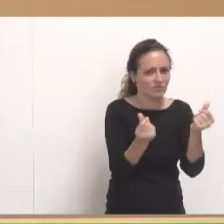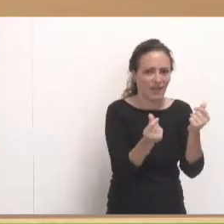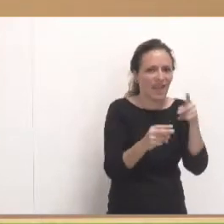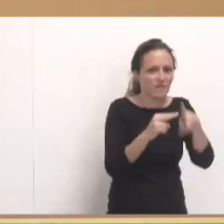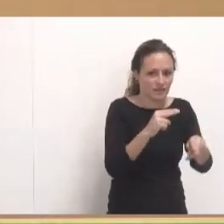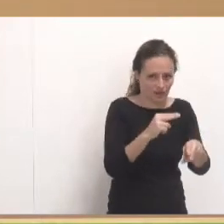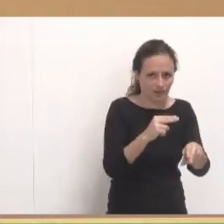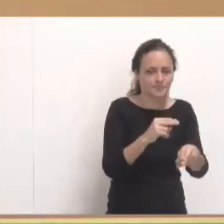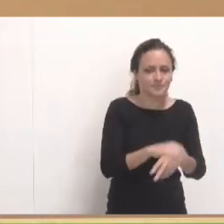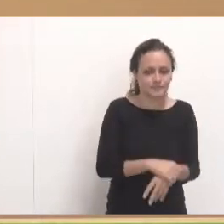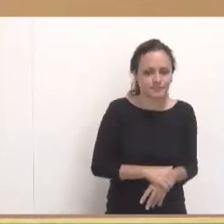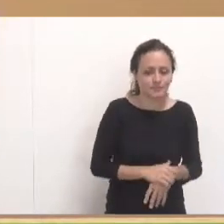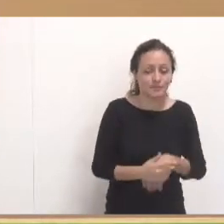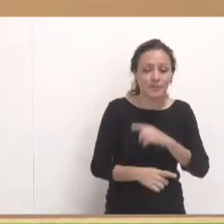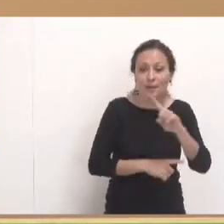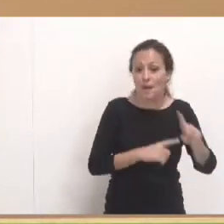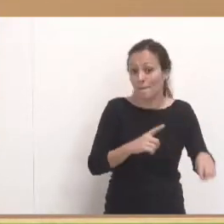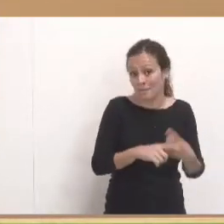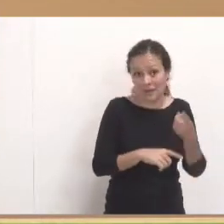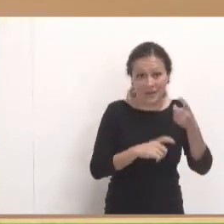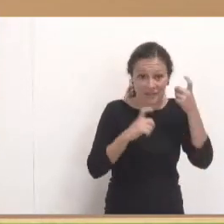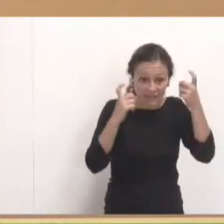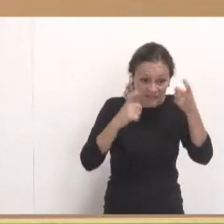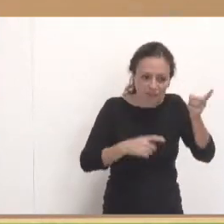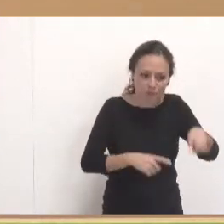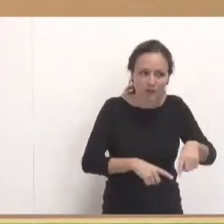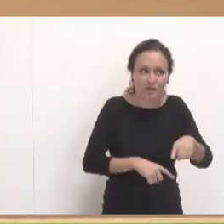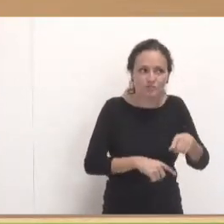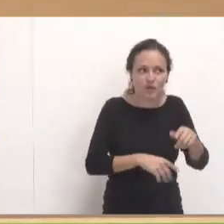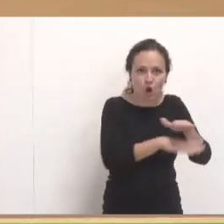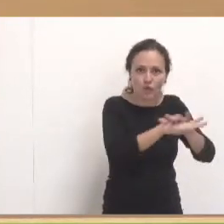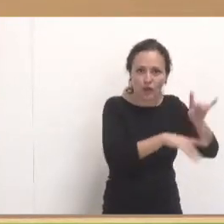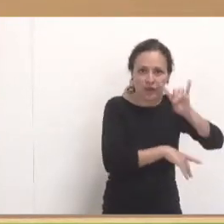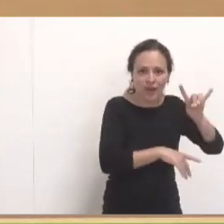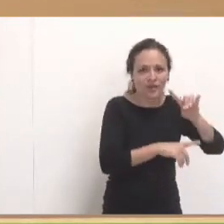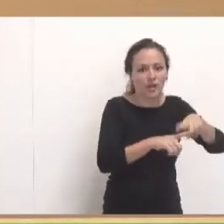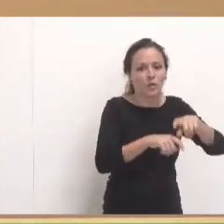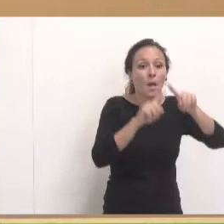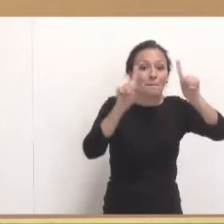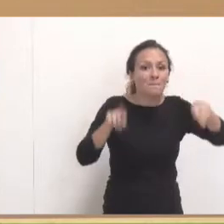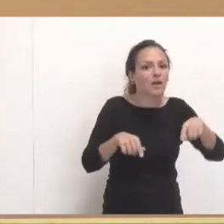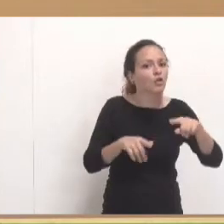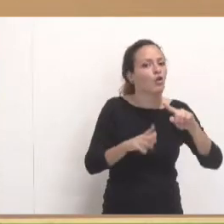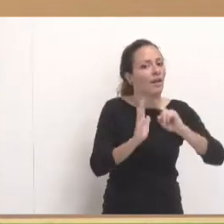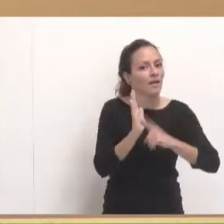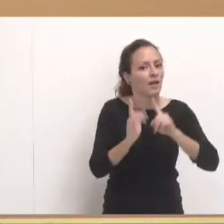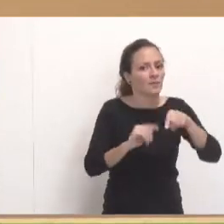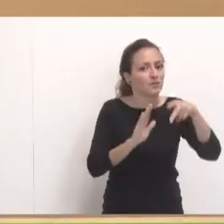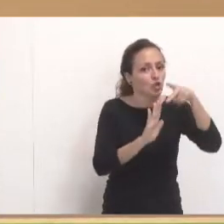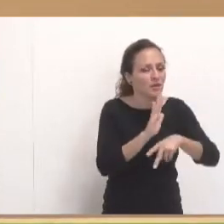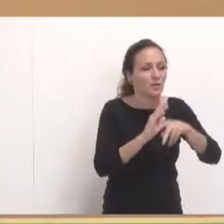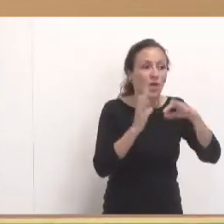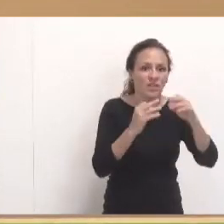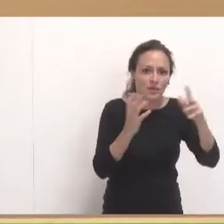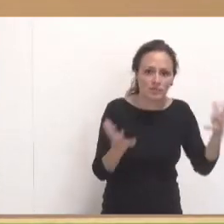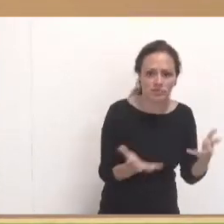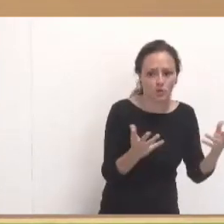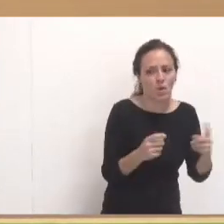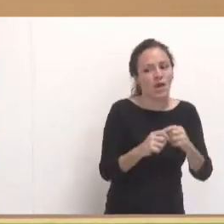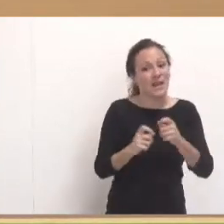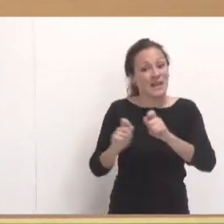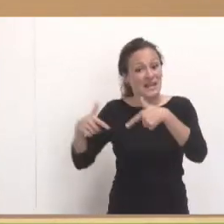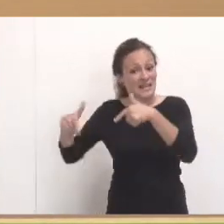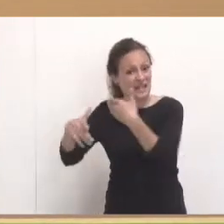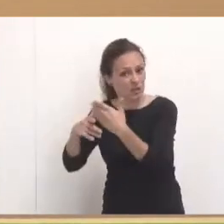residuos, e instarlo igualmente a implantar con robustez desde el PIRCAN un marco legal y normativo que impulse la minimización de la generación de residuos,